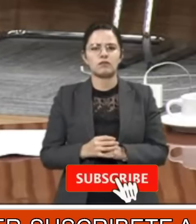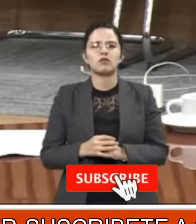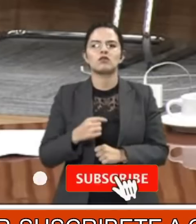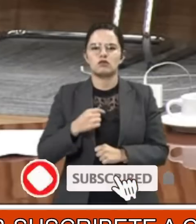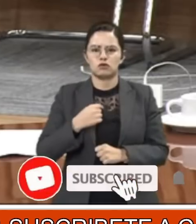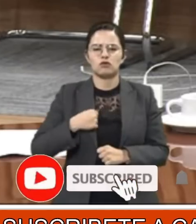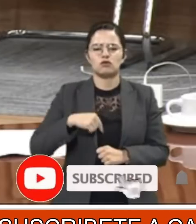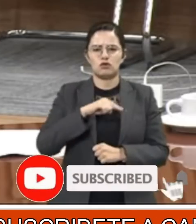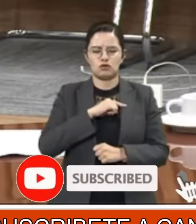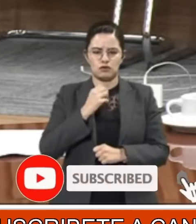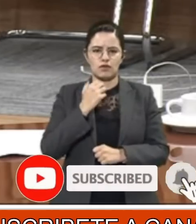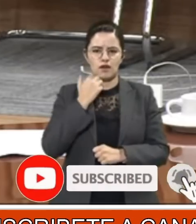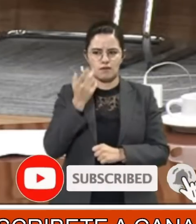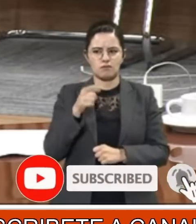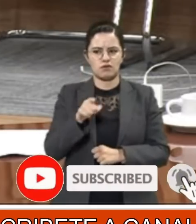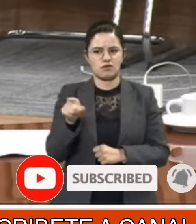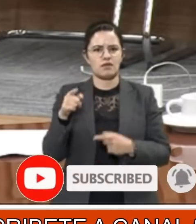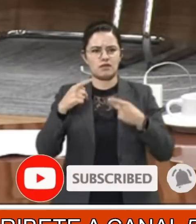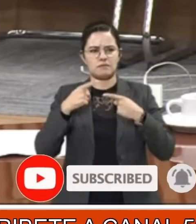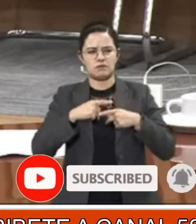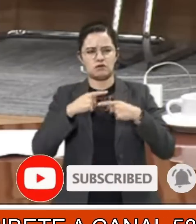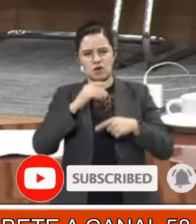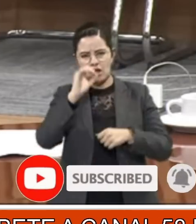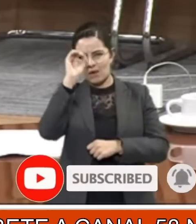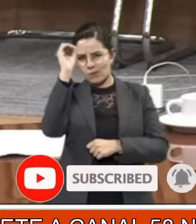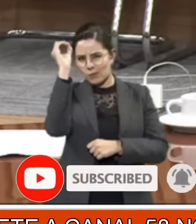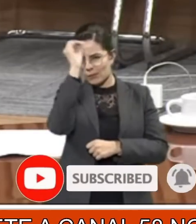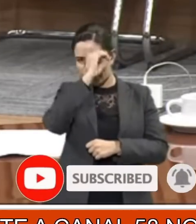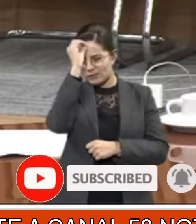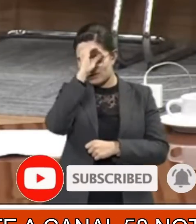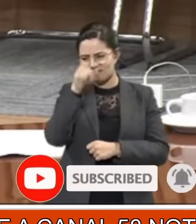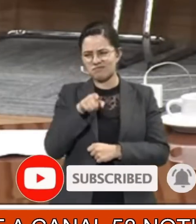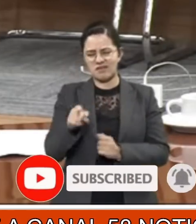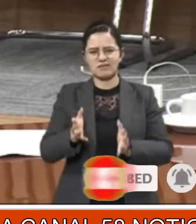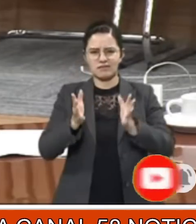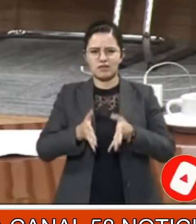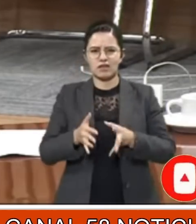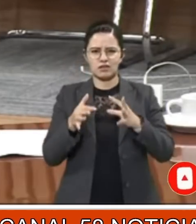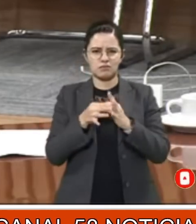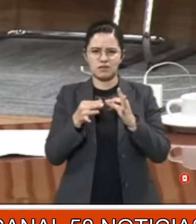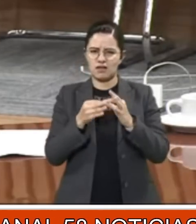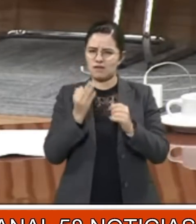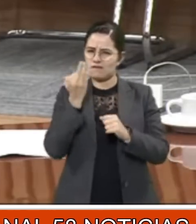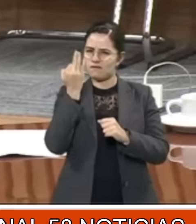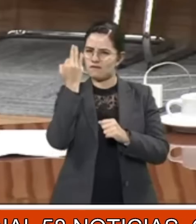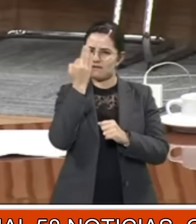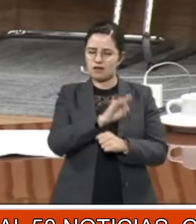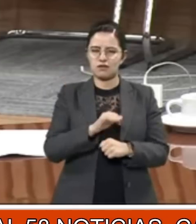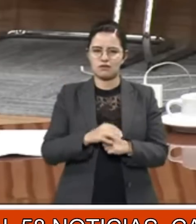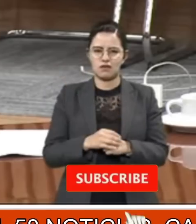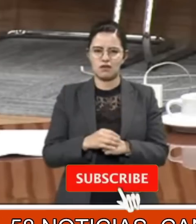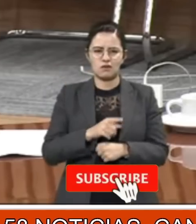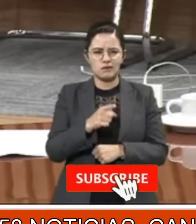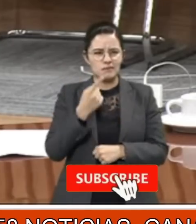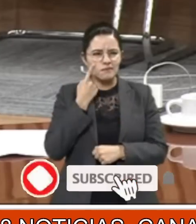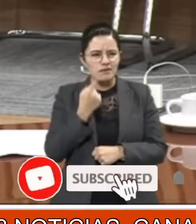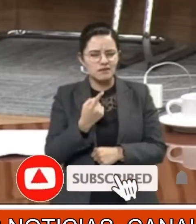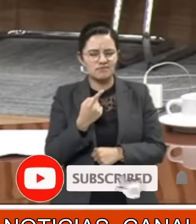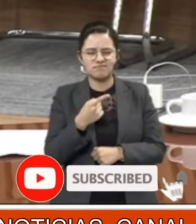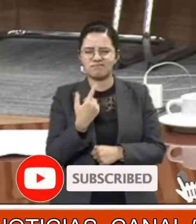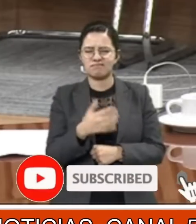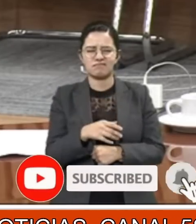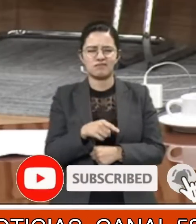sus entrevistas. El OIC, estoy seguro, debe continuar su trabajo y deslindar las responsabilidades a las que haya lugar por las